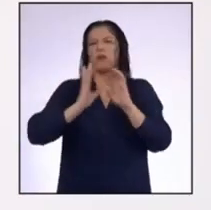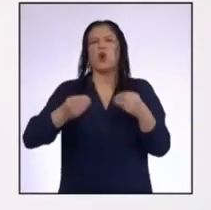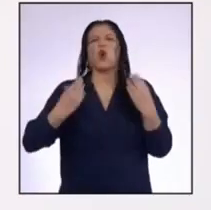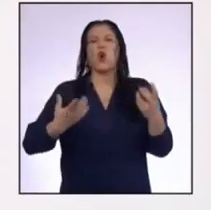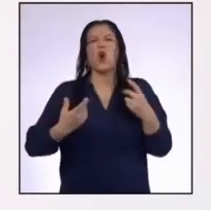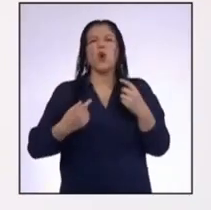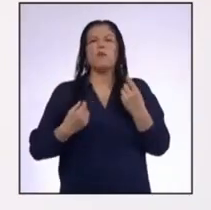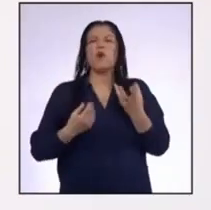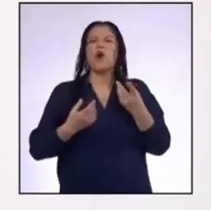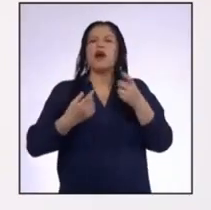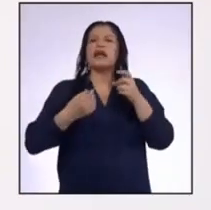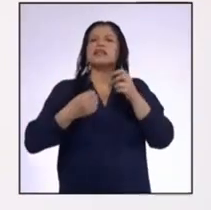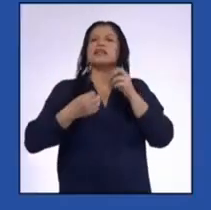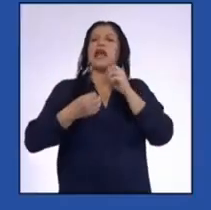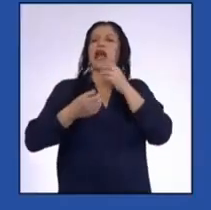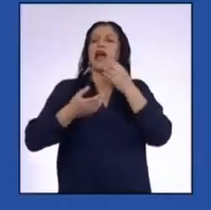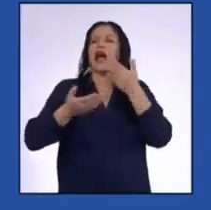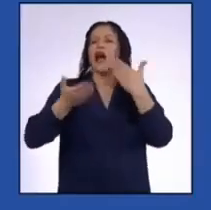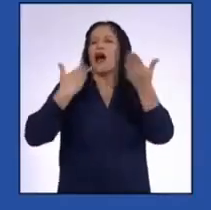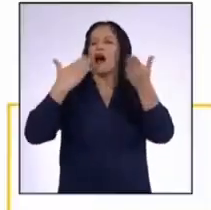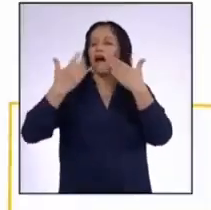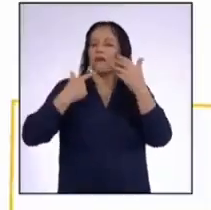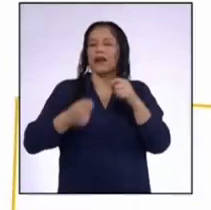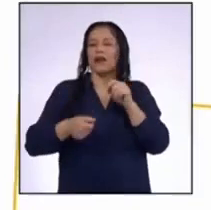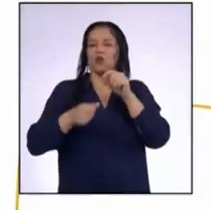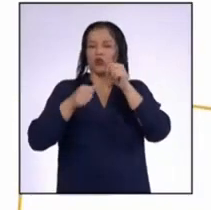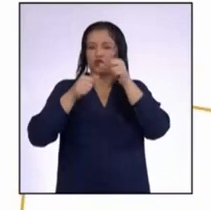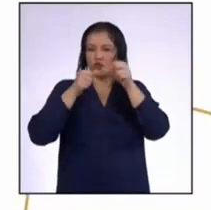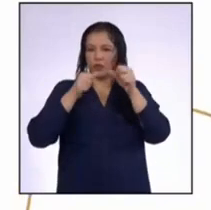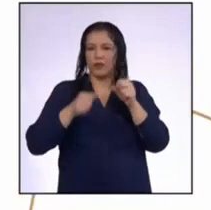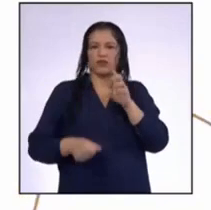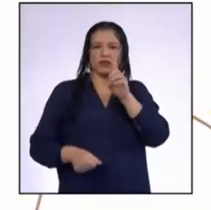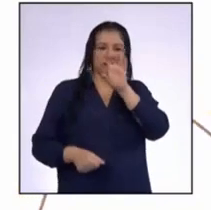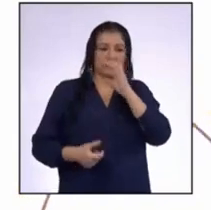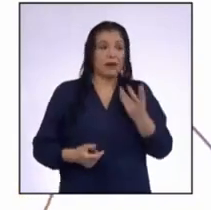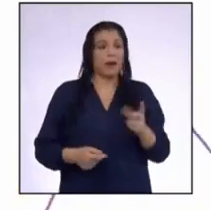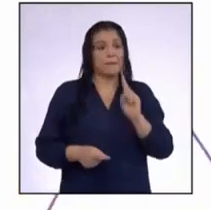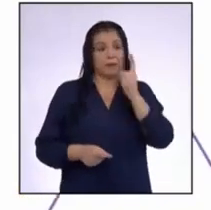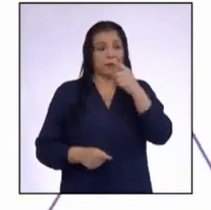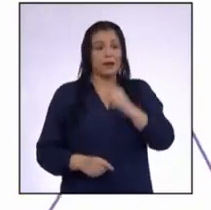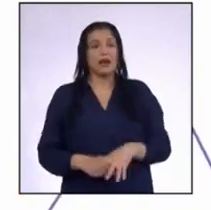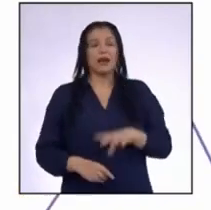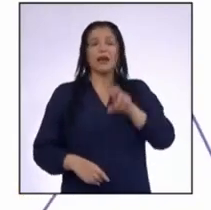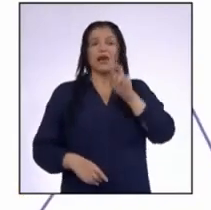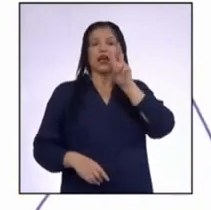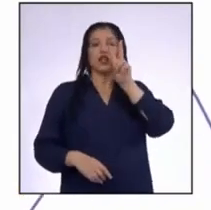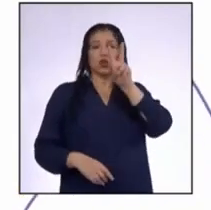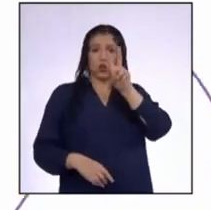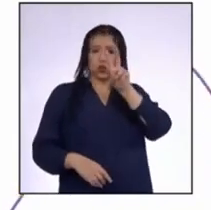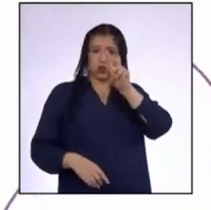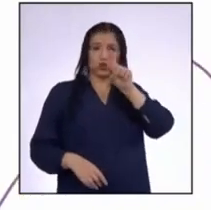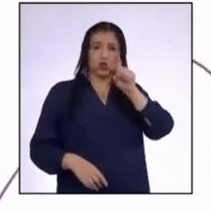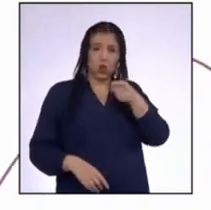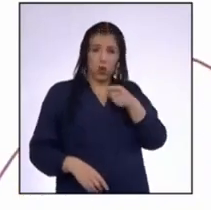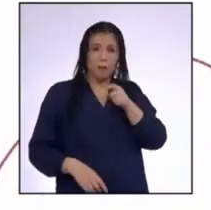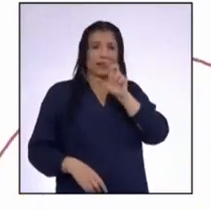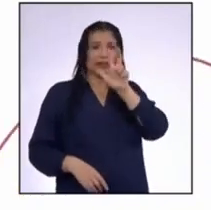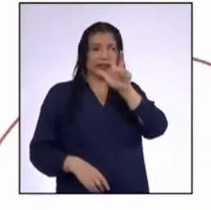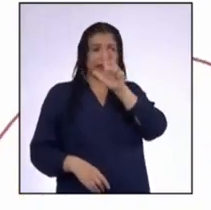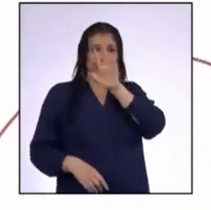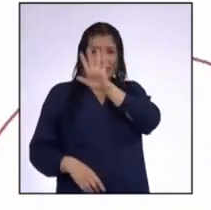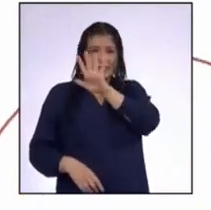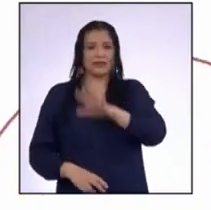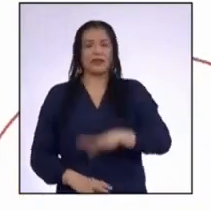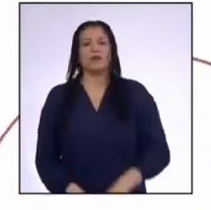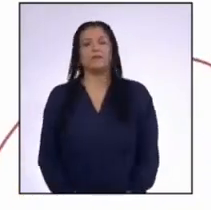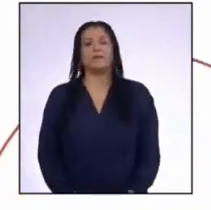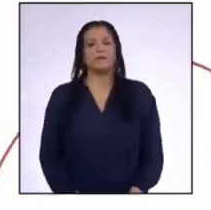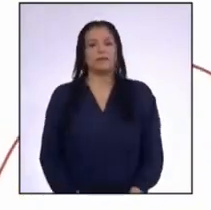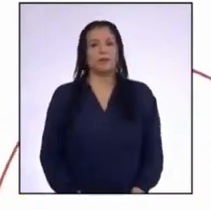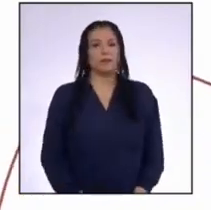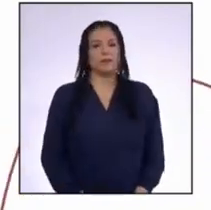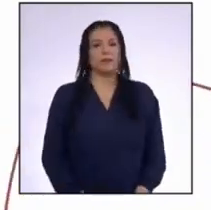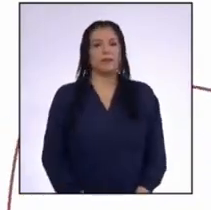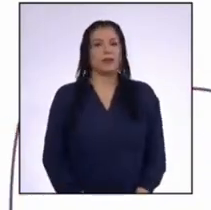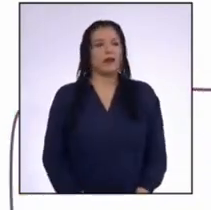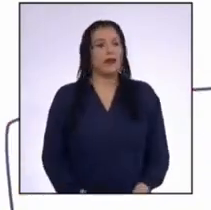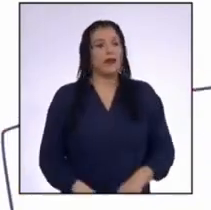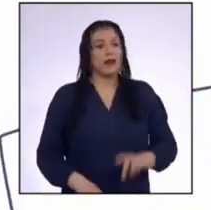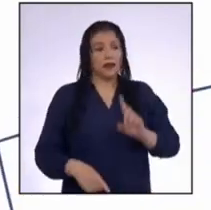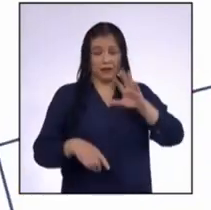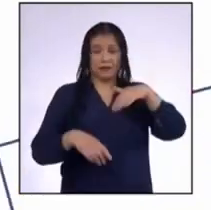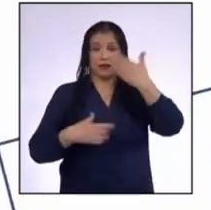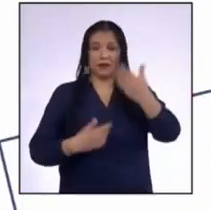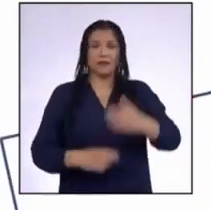leen los números decimales. La primera expresión es 2 enteros 35 centésimos. ¿Se animan a leer